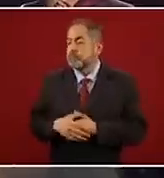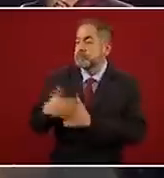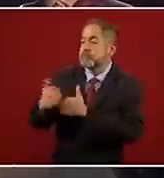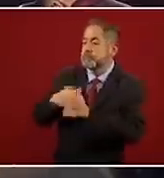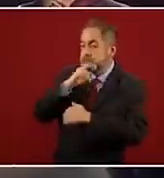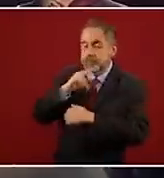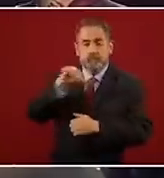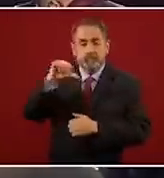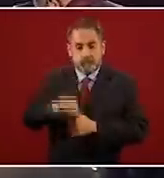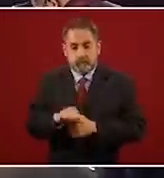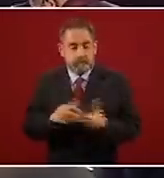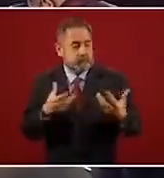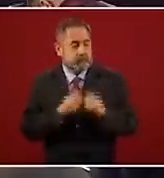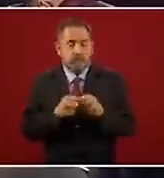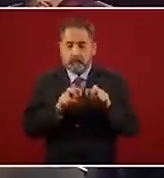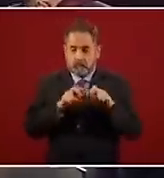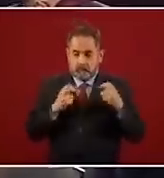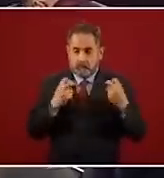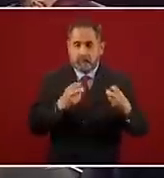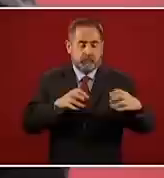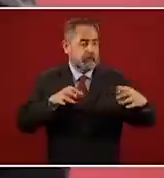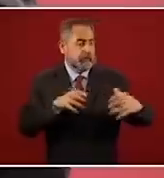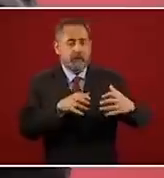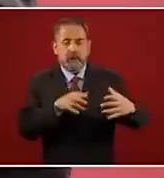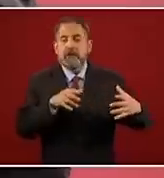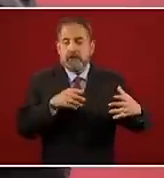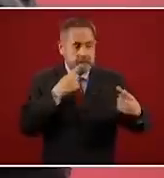Hoy tengo una reunión del gabinete,